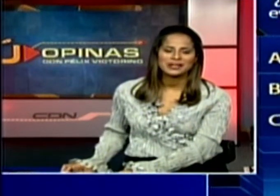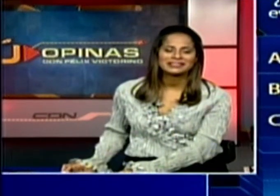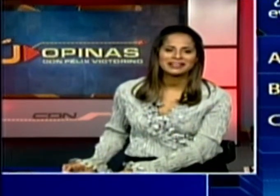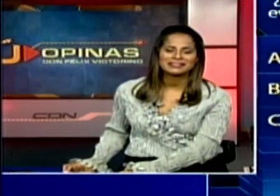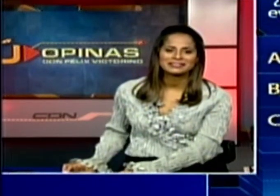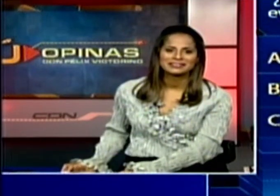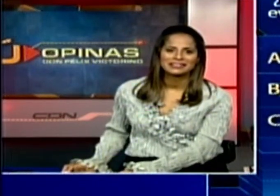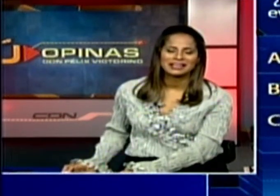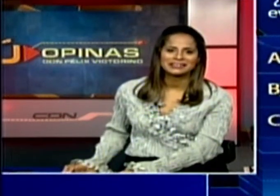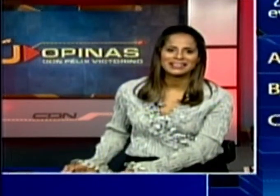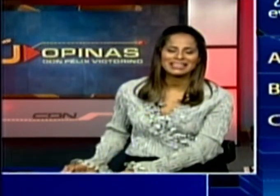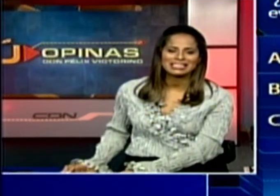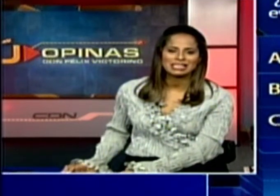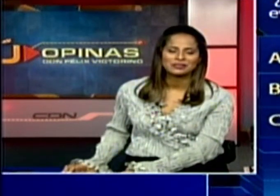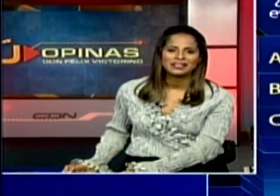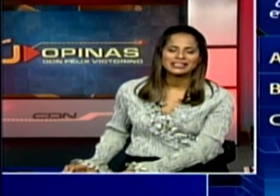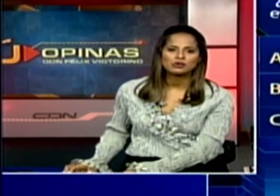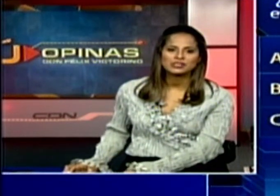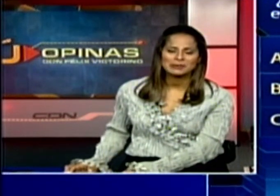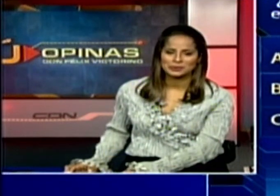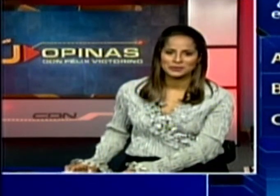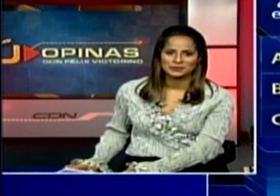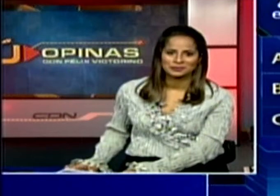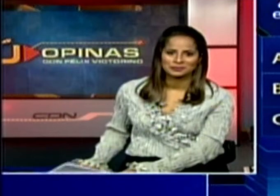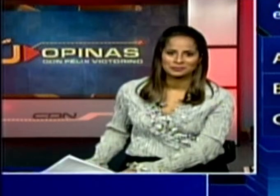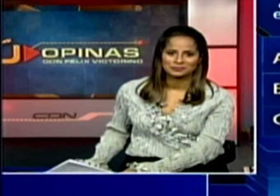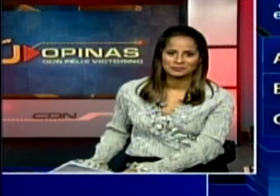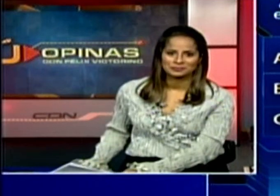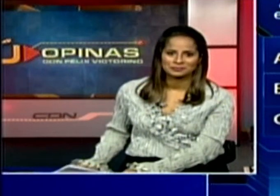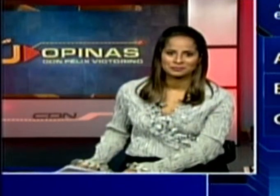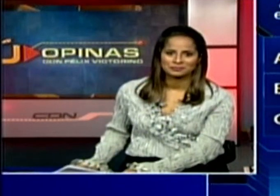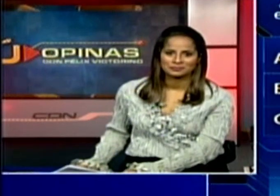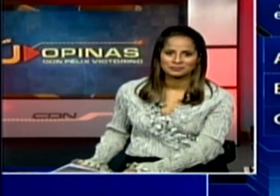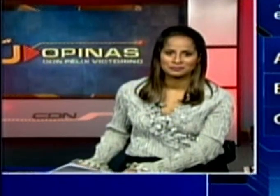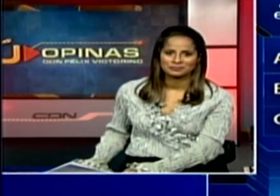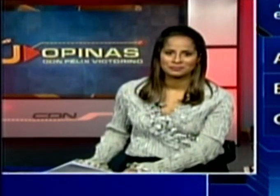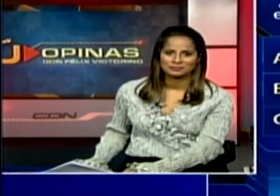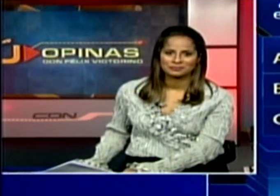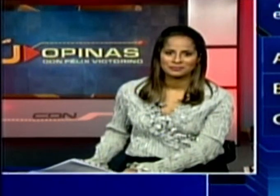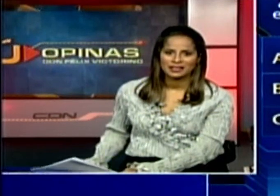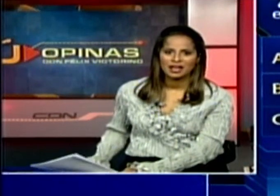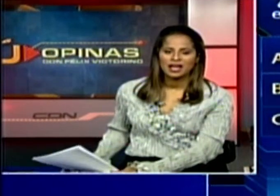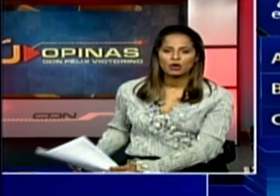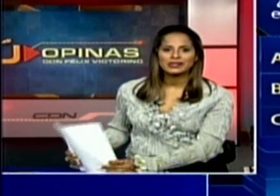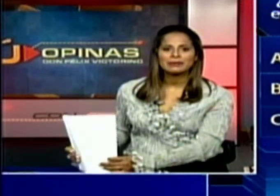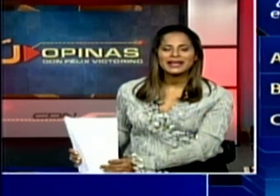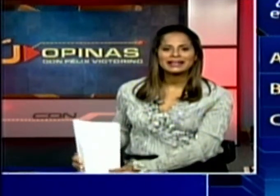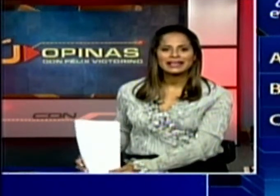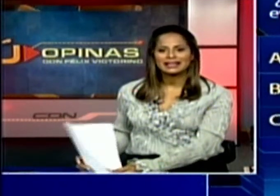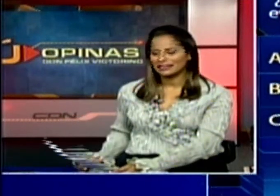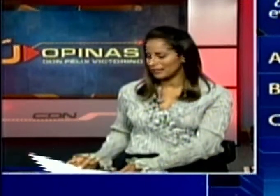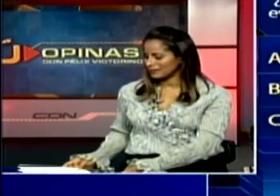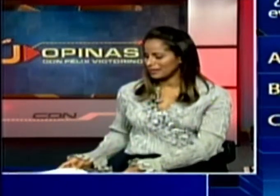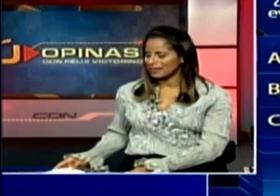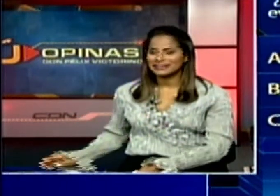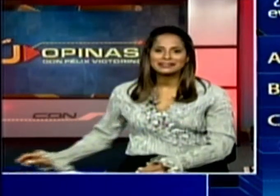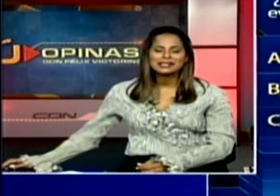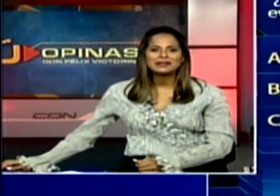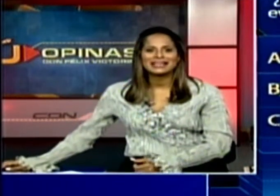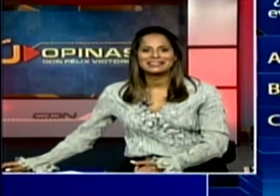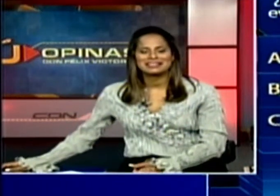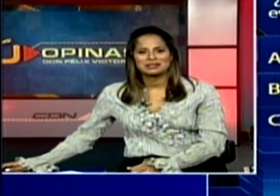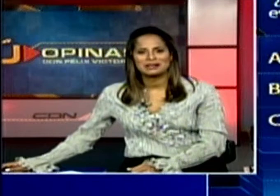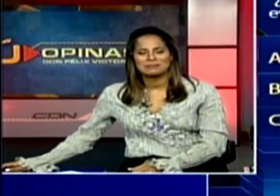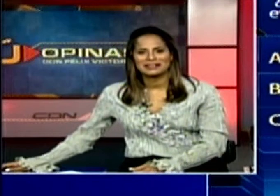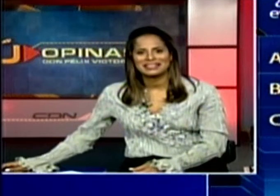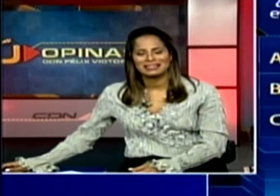Hola, buenas tardes. ¿Estás buena? En te escuchamos. Sí, Ángela, de Sabana Perdida. Cuéntame, Ángela, está activa